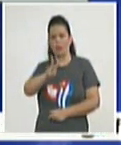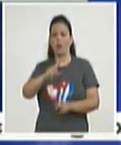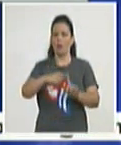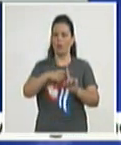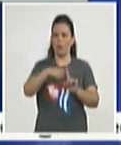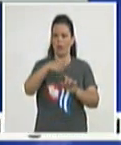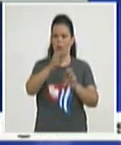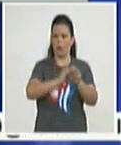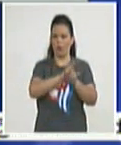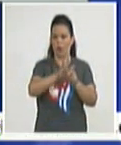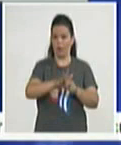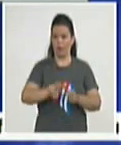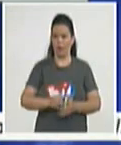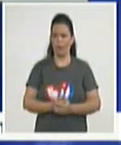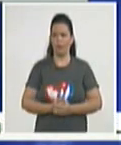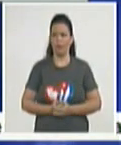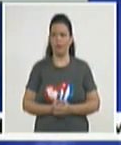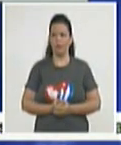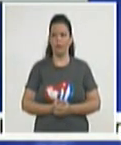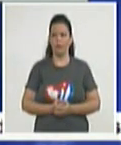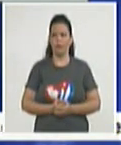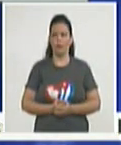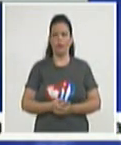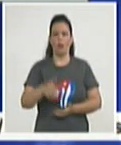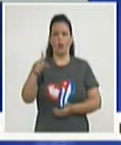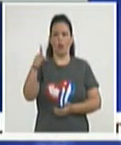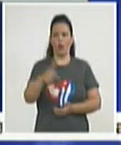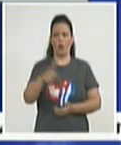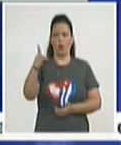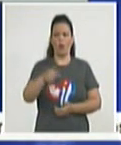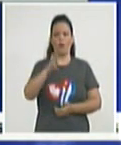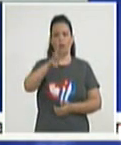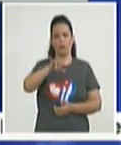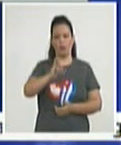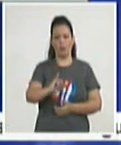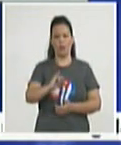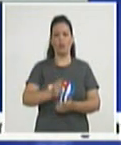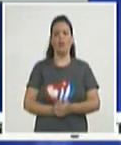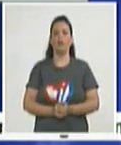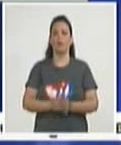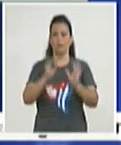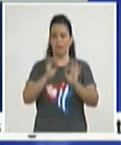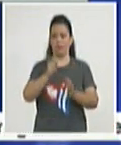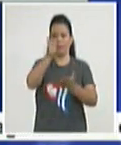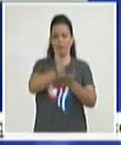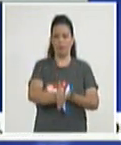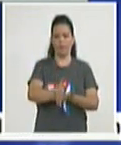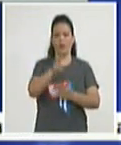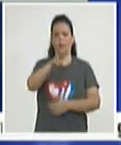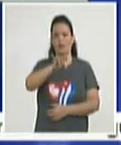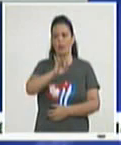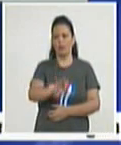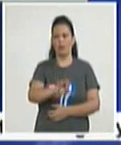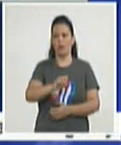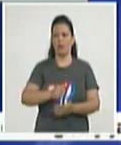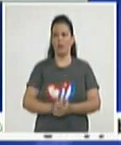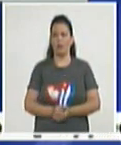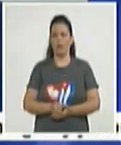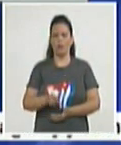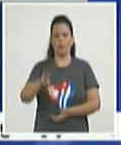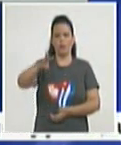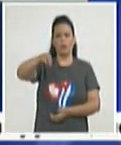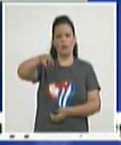positivos en esta jornada. Le sigue Jobabo con 36, Las Tunas 27, Manatí 21,